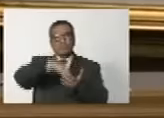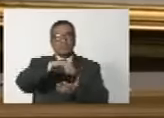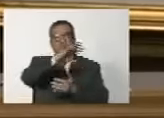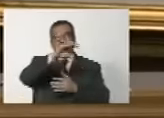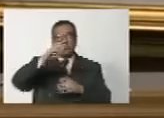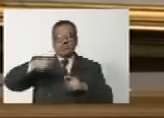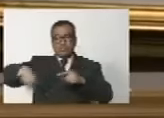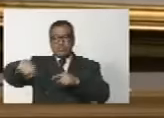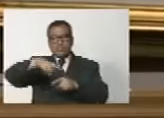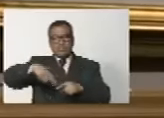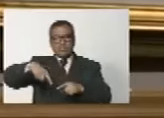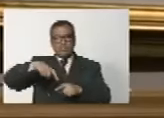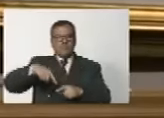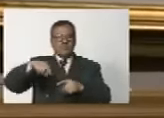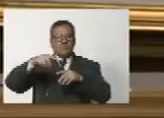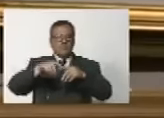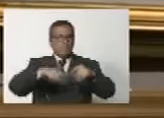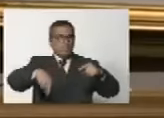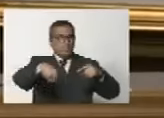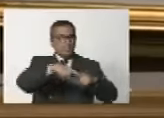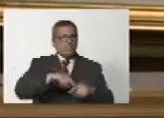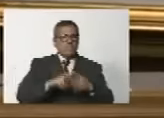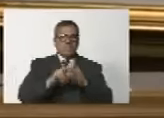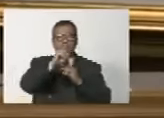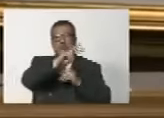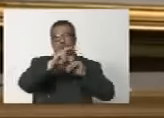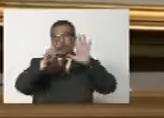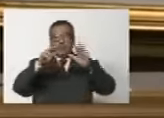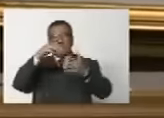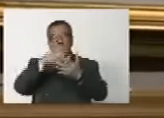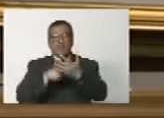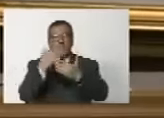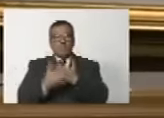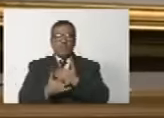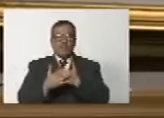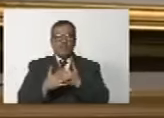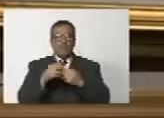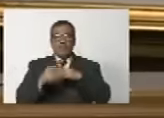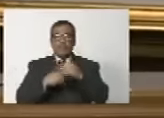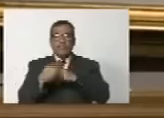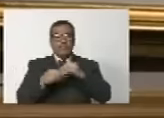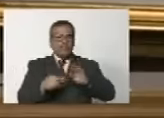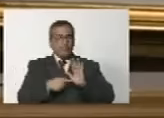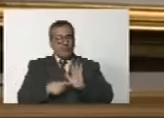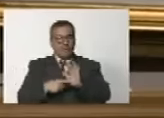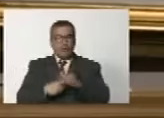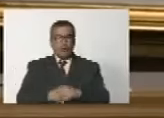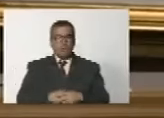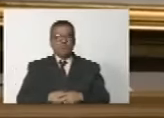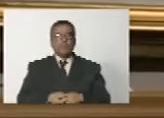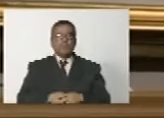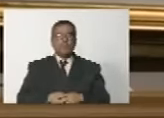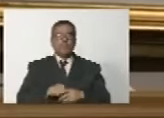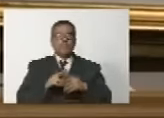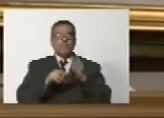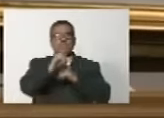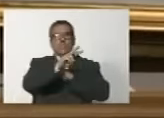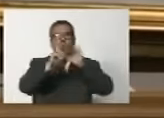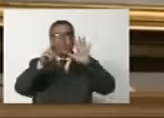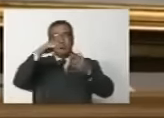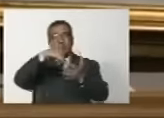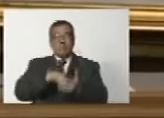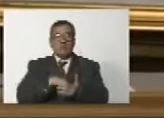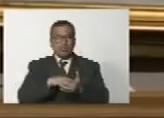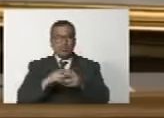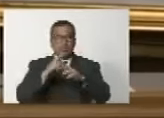4.500 circuitos comunales, hay 27.000 proyectos postulados, propuestos. 27.000 proyectos